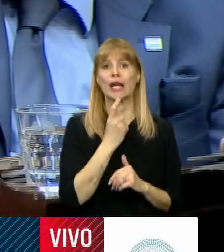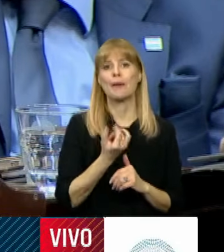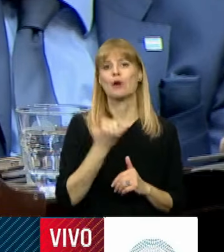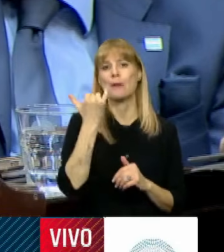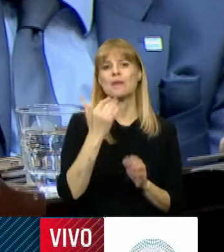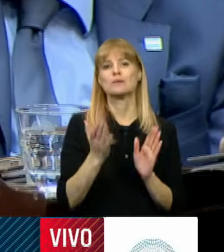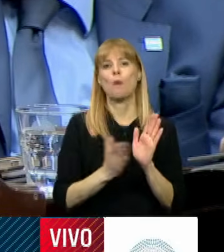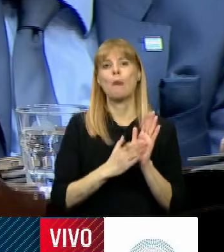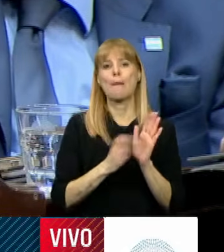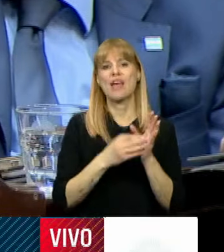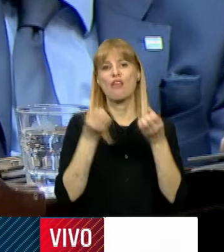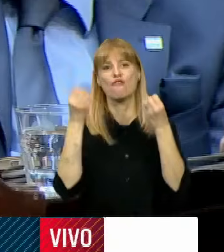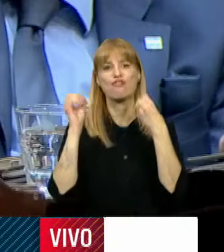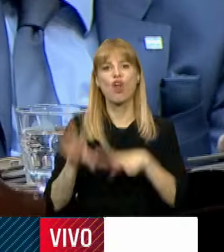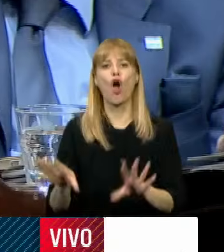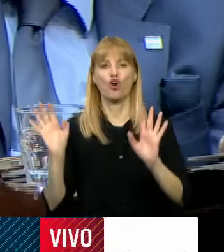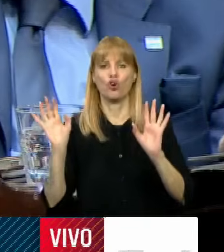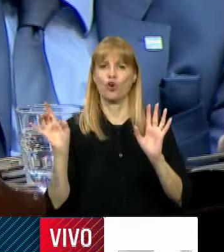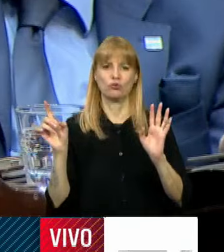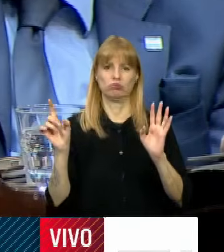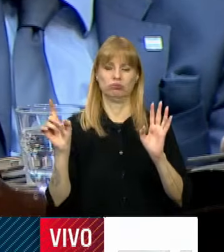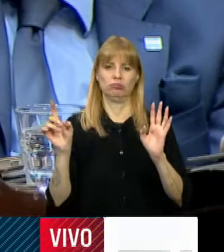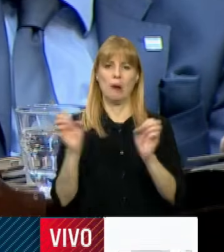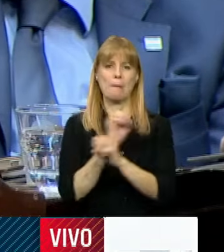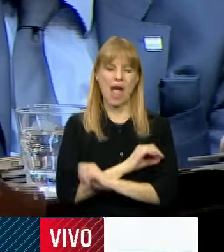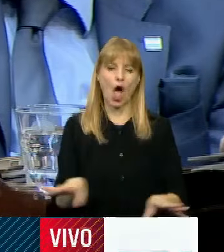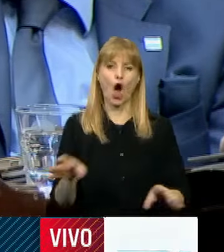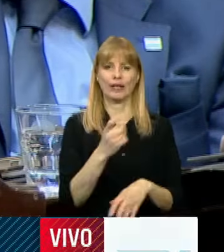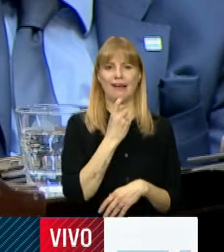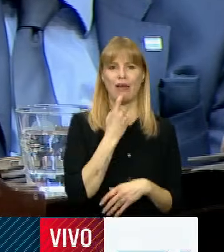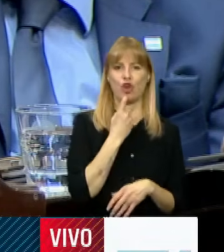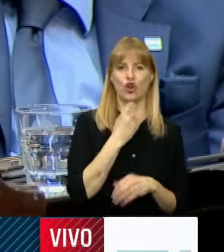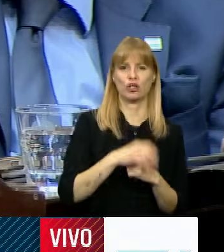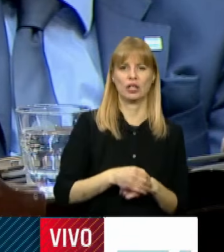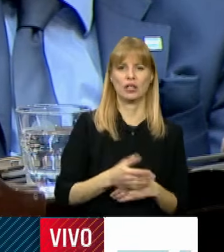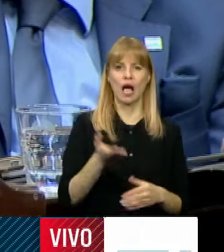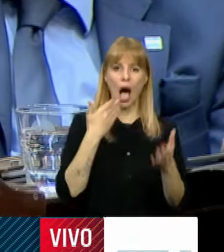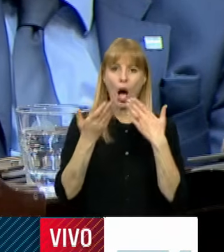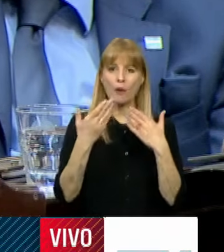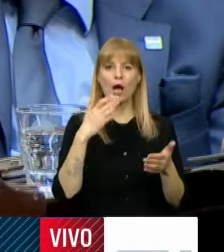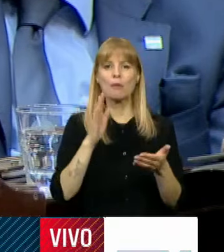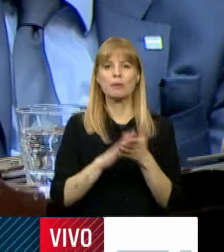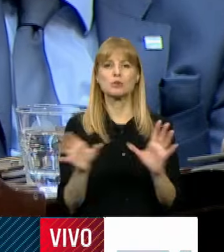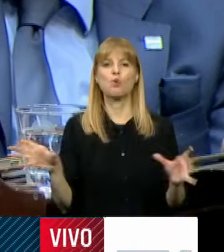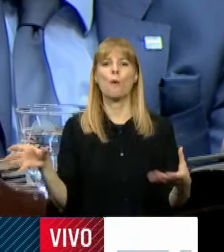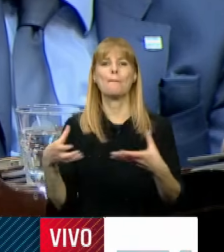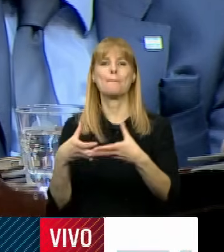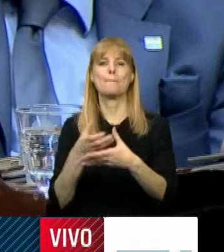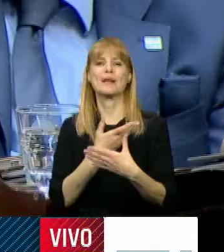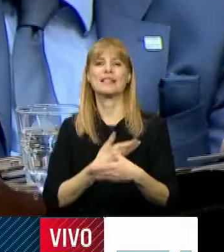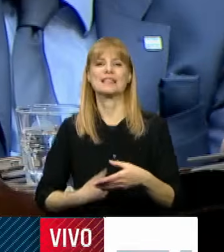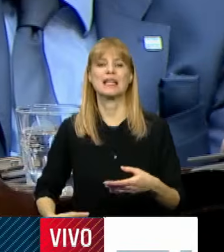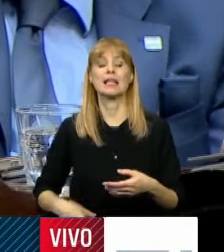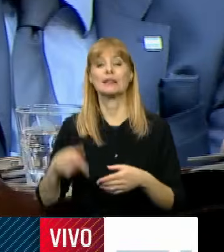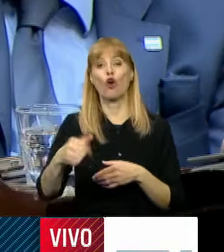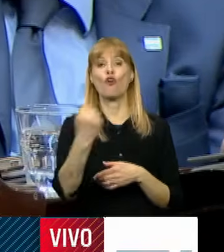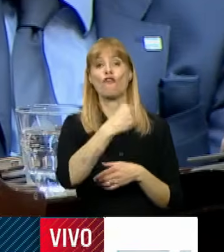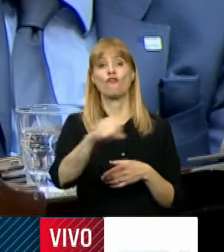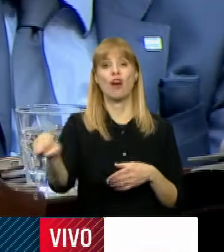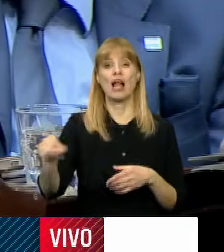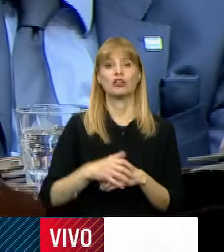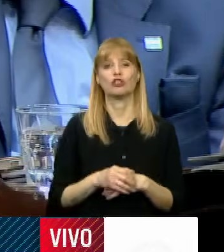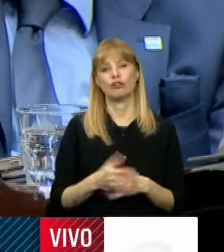los papeles más flojos que Adorni. Y estoy hablando del presidente de un bloque que hoy está ausente acá.